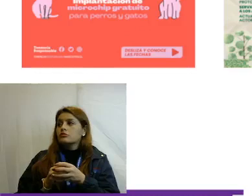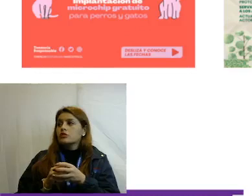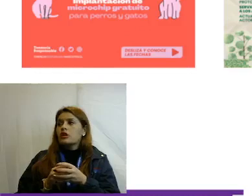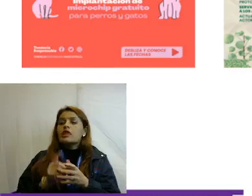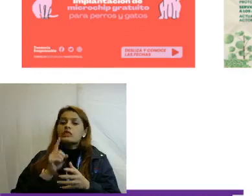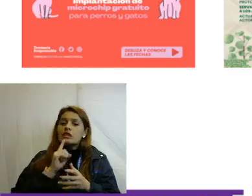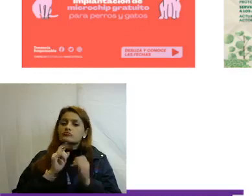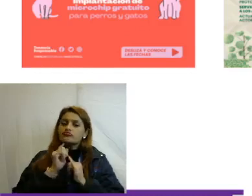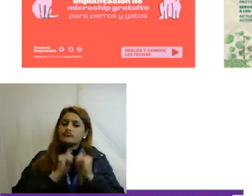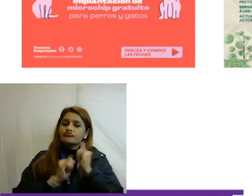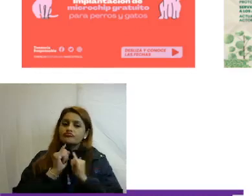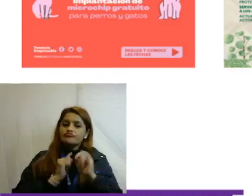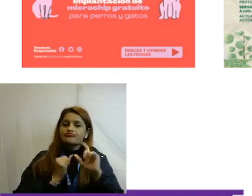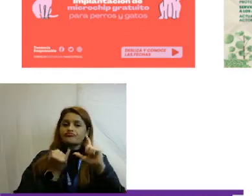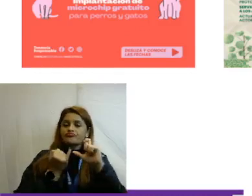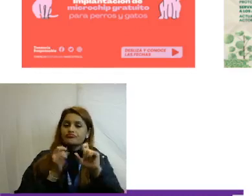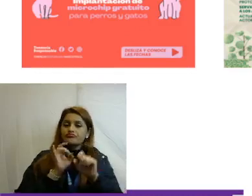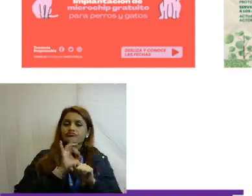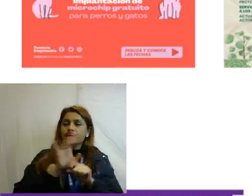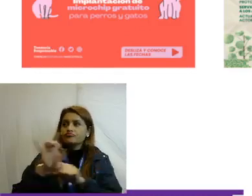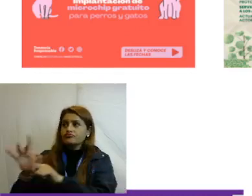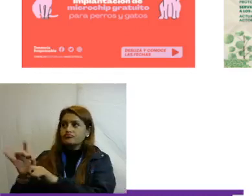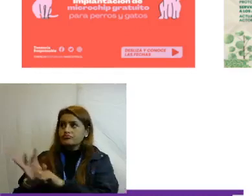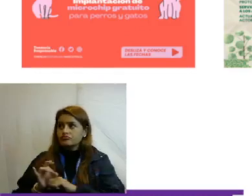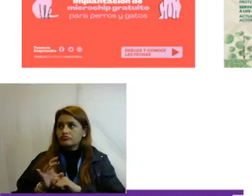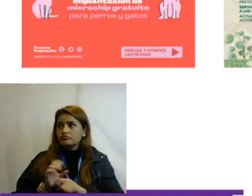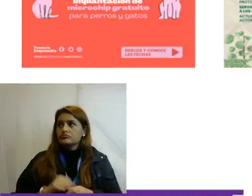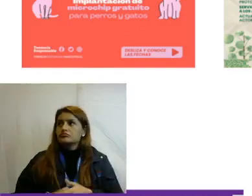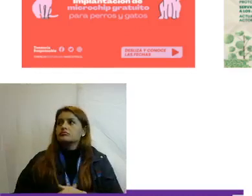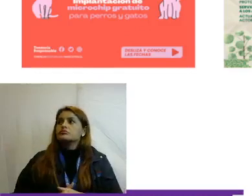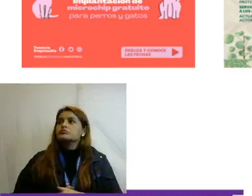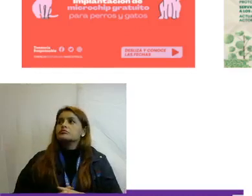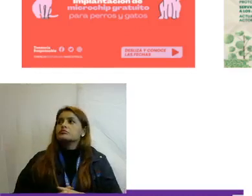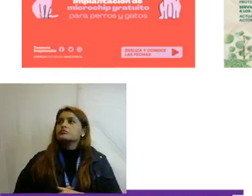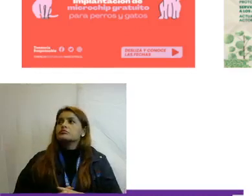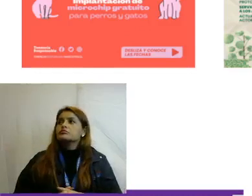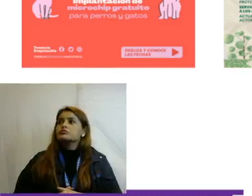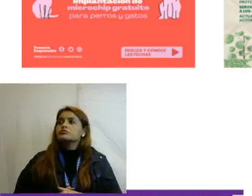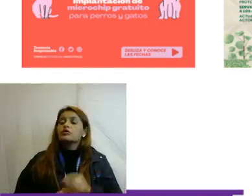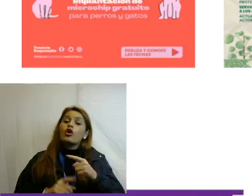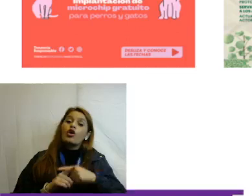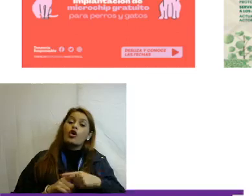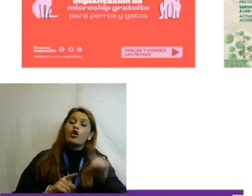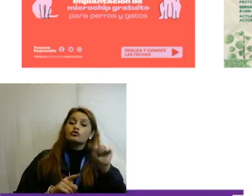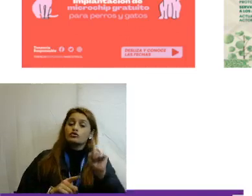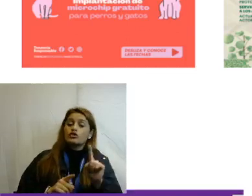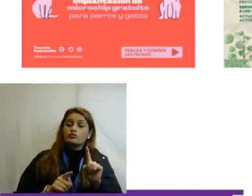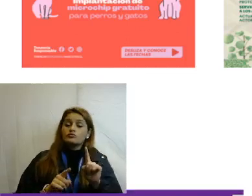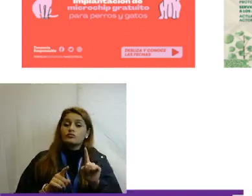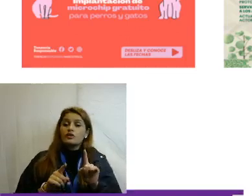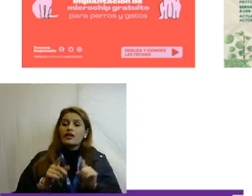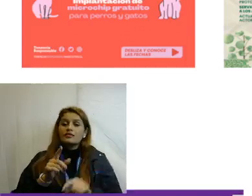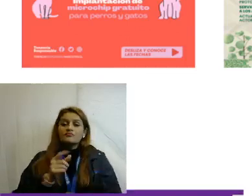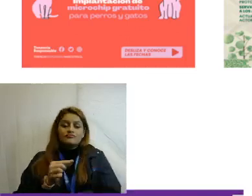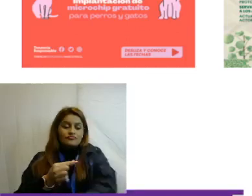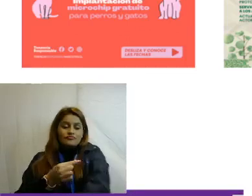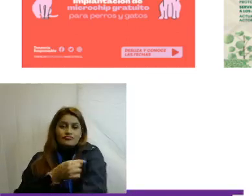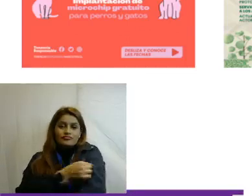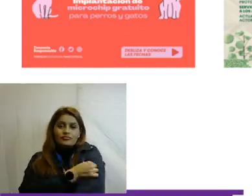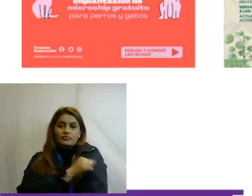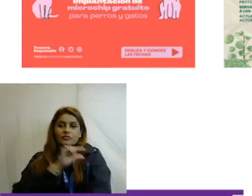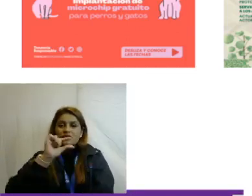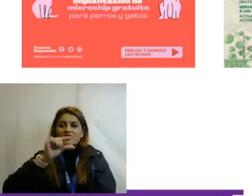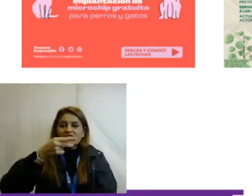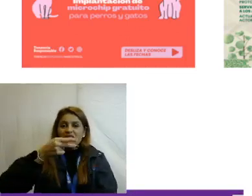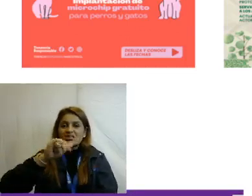redes oficiales de nuestra municipalidad y que son con convocatoria abierta. Otro punto son nuestras campañas de microchip, que se llevan a cabo